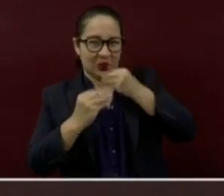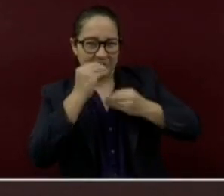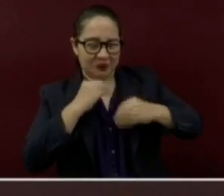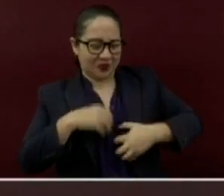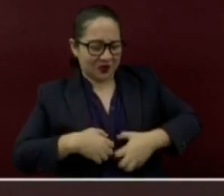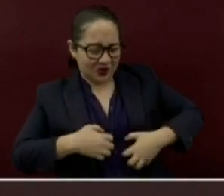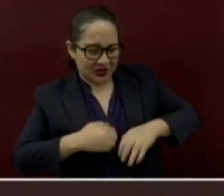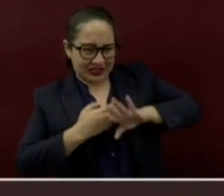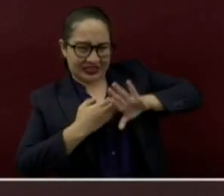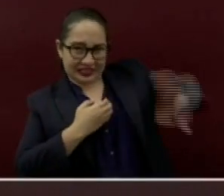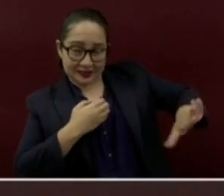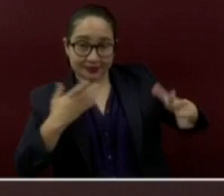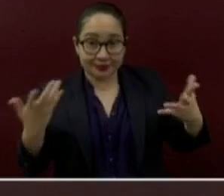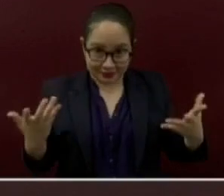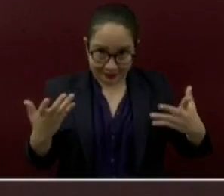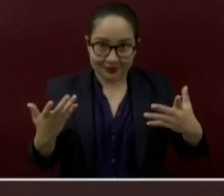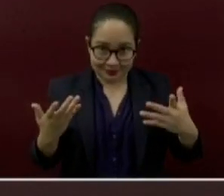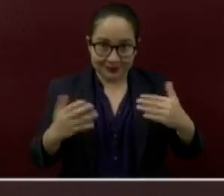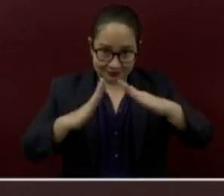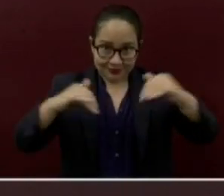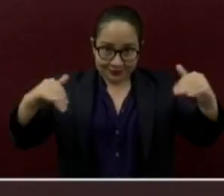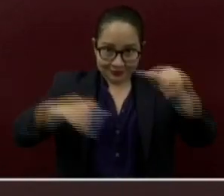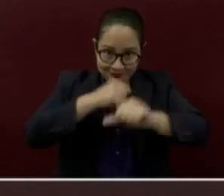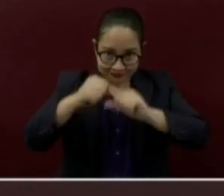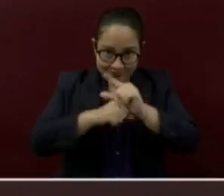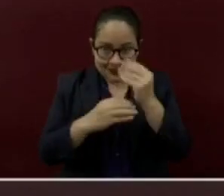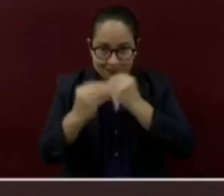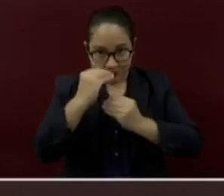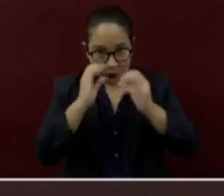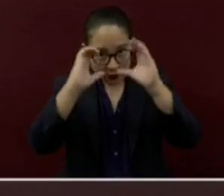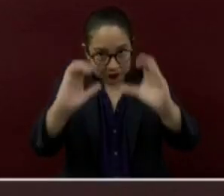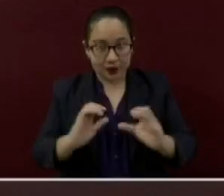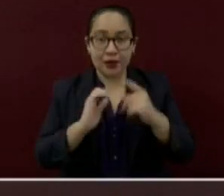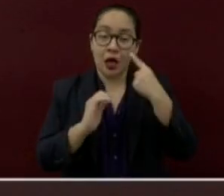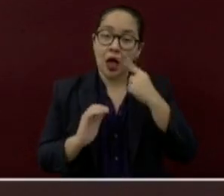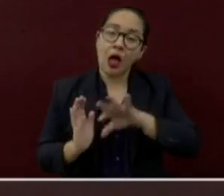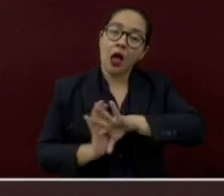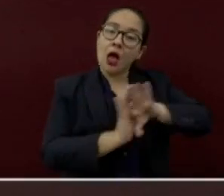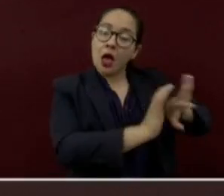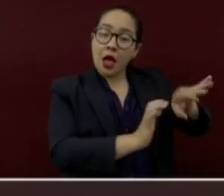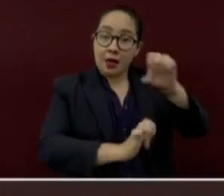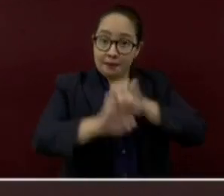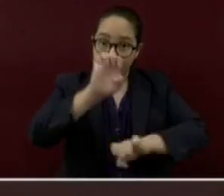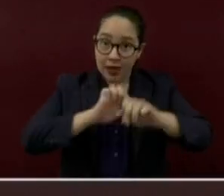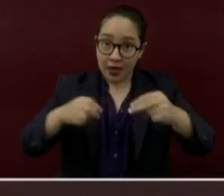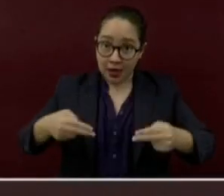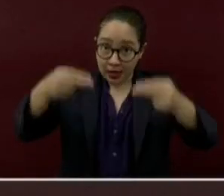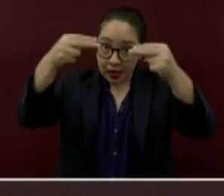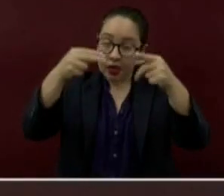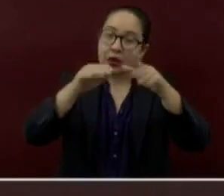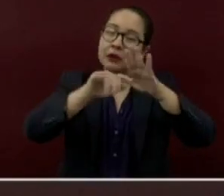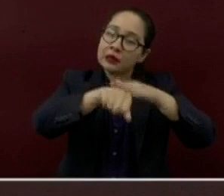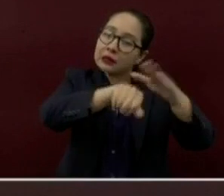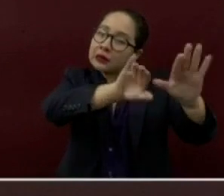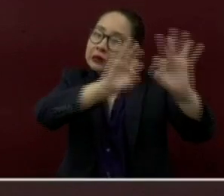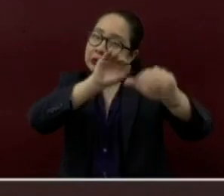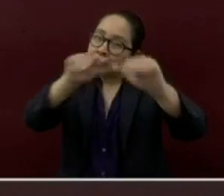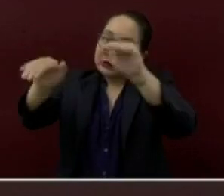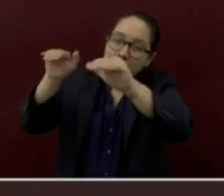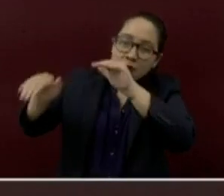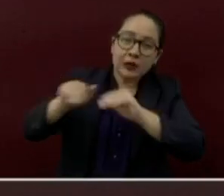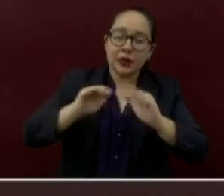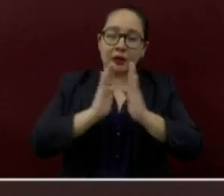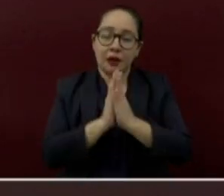mar al sector empresarial y comercial se les exhorta a reforzar las medidas sanitarias